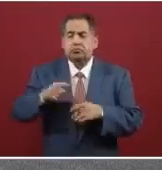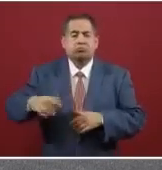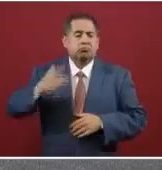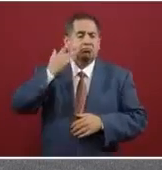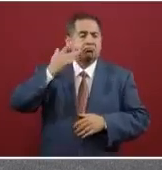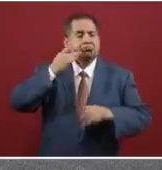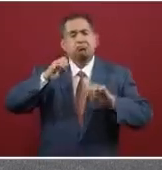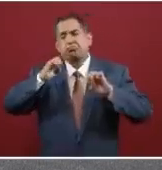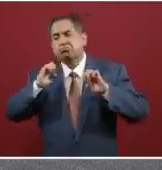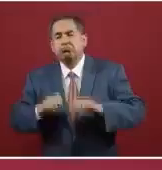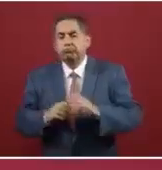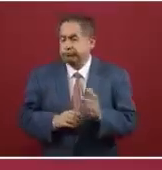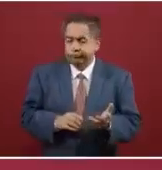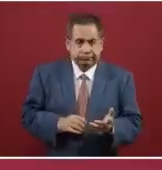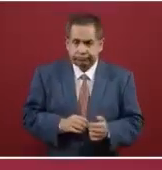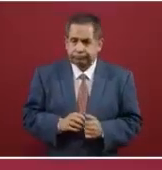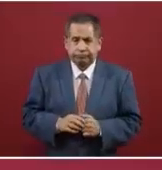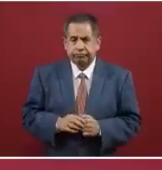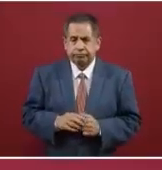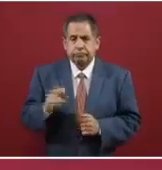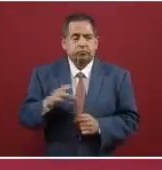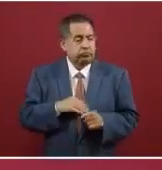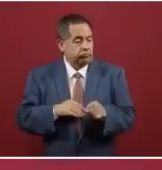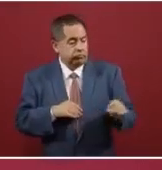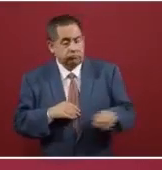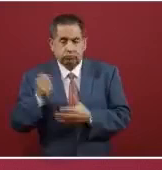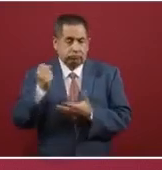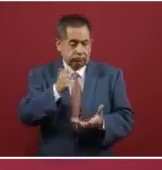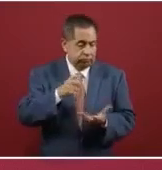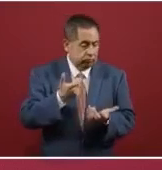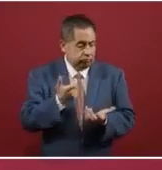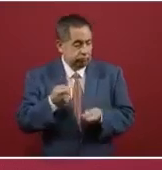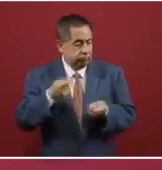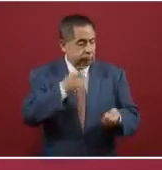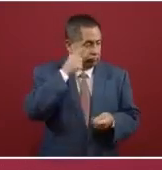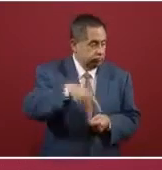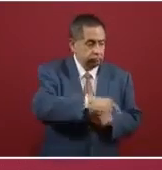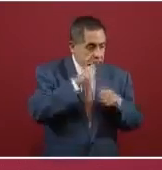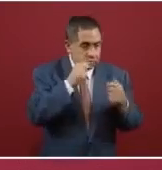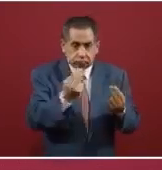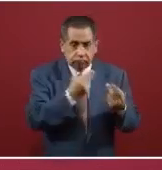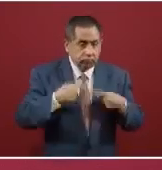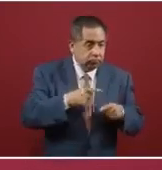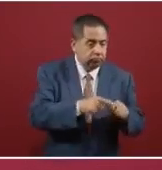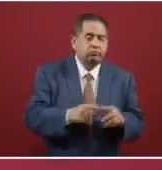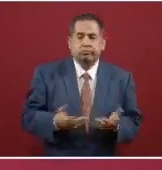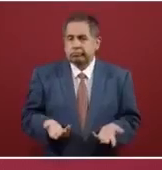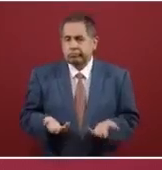gran vida y no había presupuesto para atender las necesidades de la